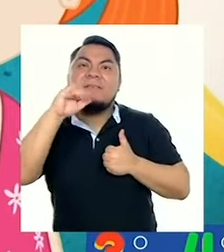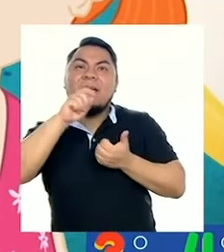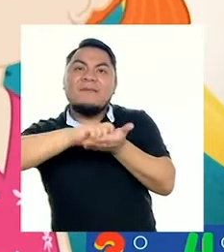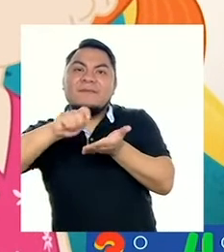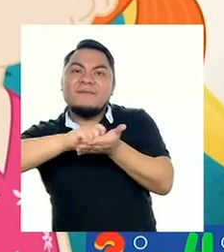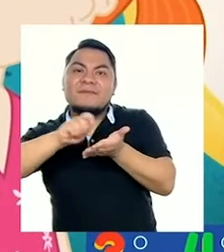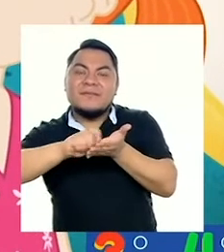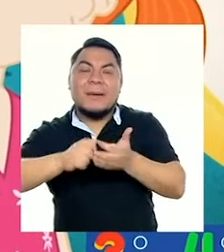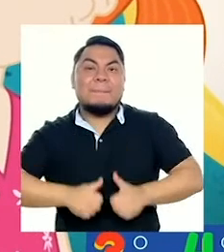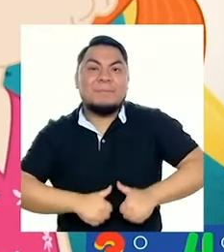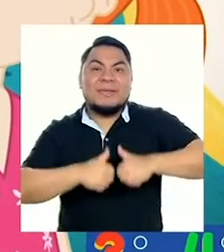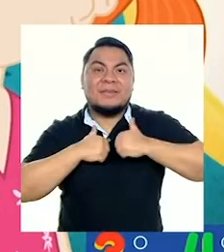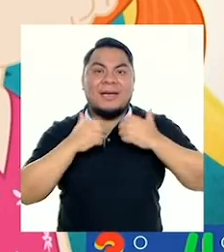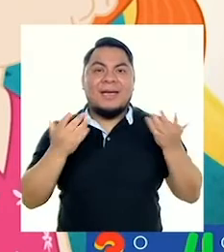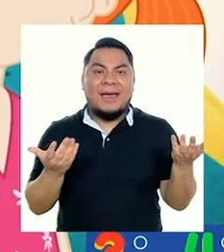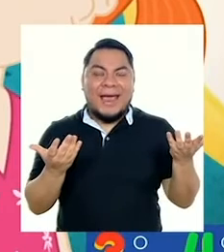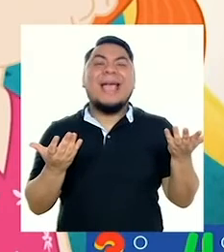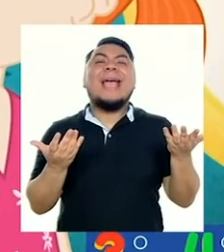alguien.